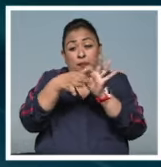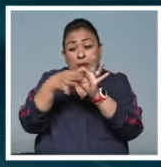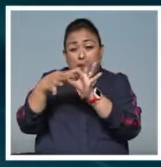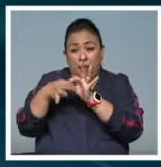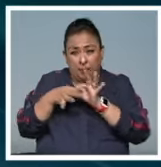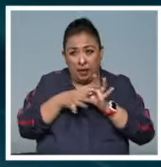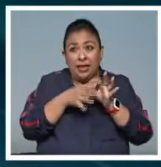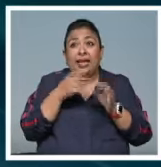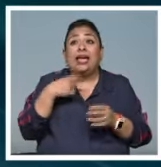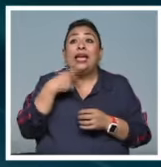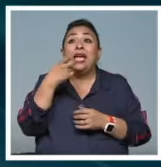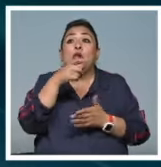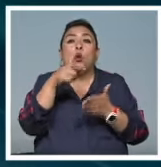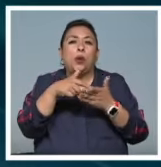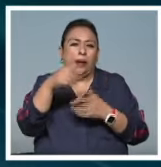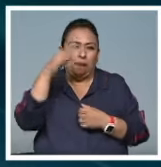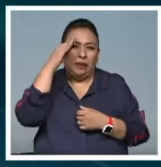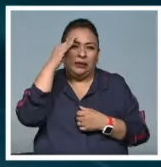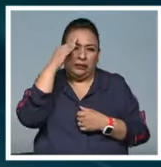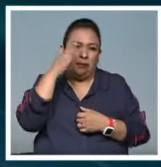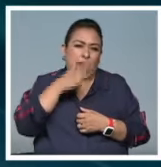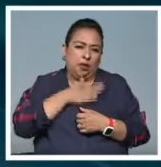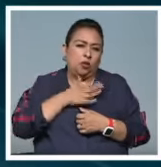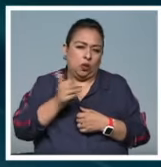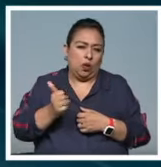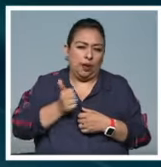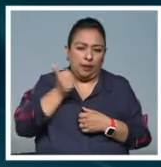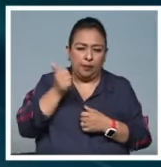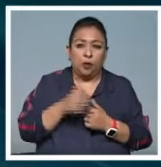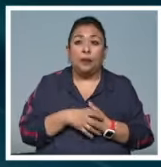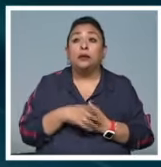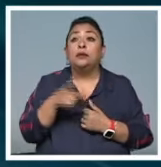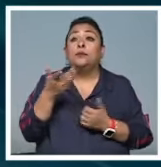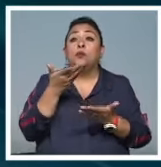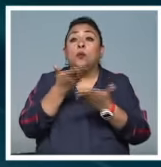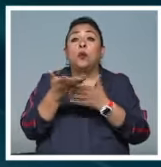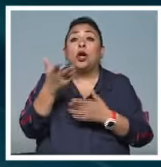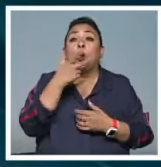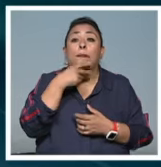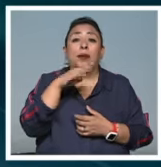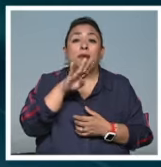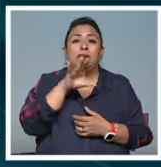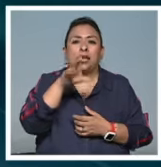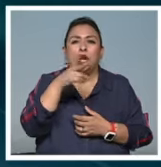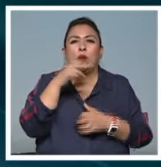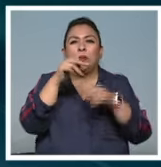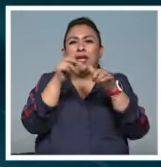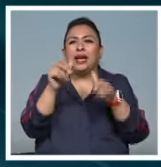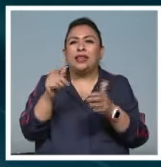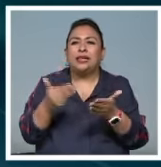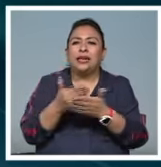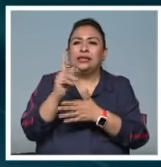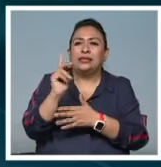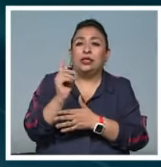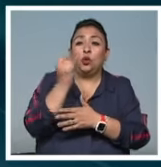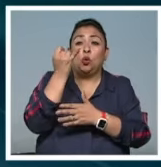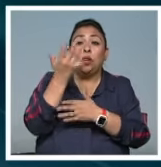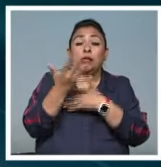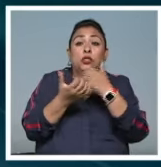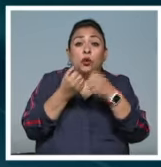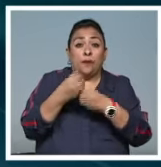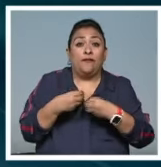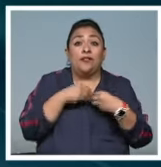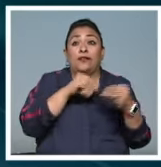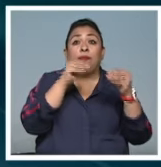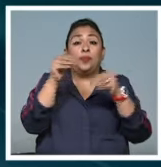interconectan, y ese es un lugar de pensamiento para nosotros. Lo que plantea Miguel Buenrostro, artista de Tijuana que lleva 5 años viviendo